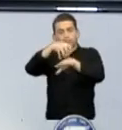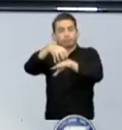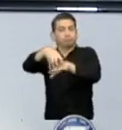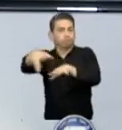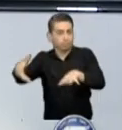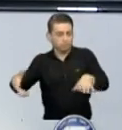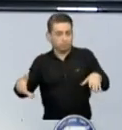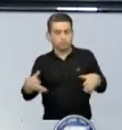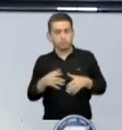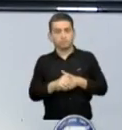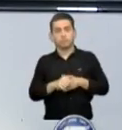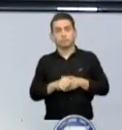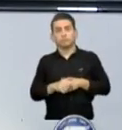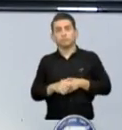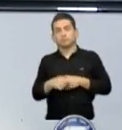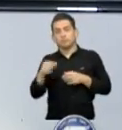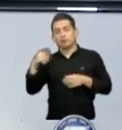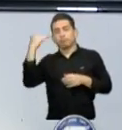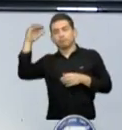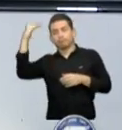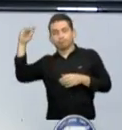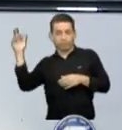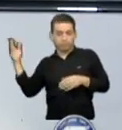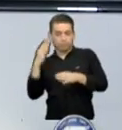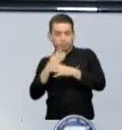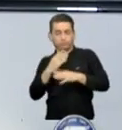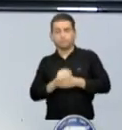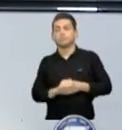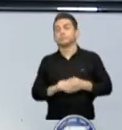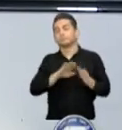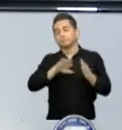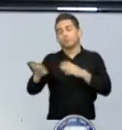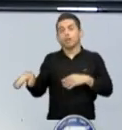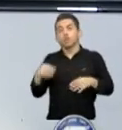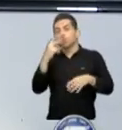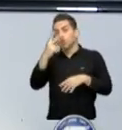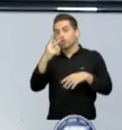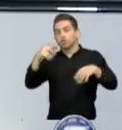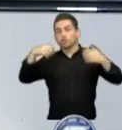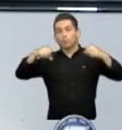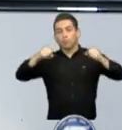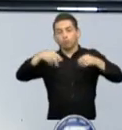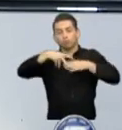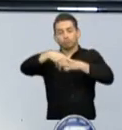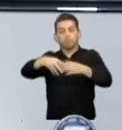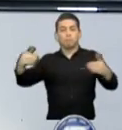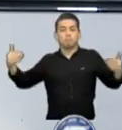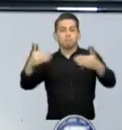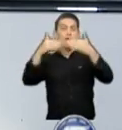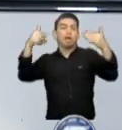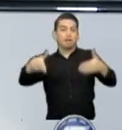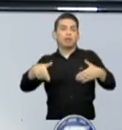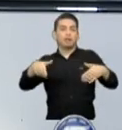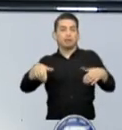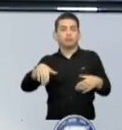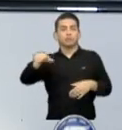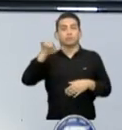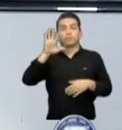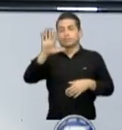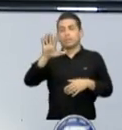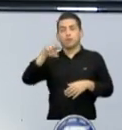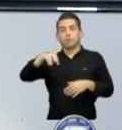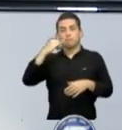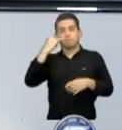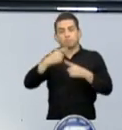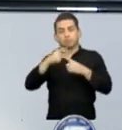todo también extraurbanas dos motociclistas chocaron durante este fin de semana todo ocurre en un sector de la zona 5 de mixco el fuerte impacto provocó